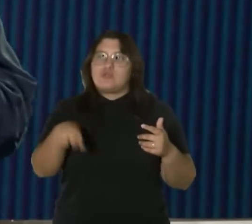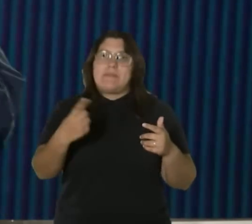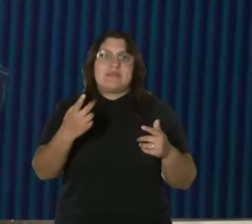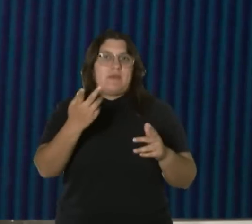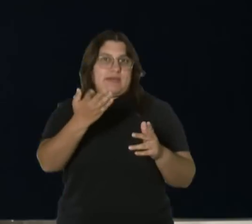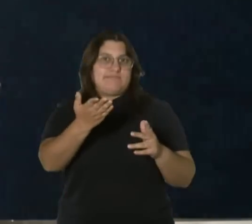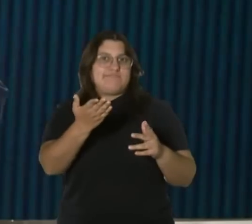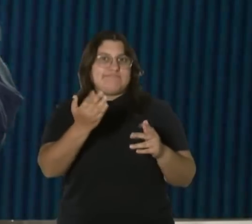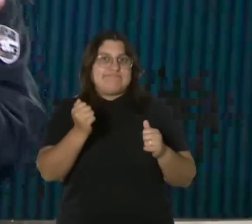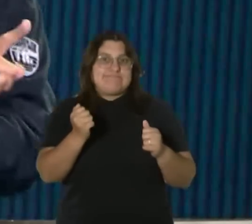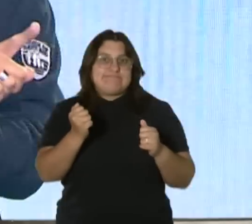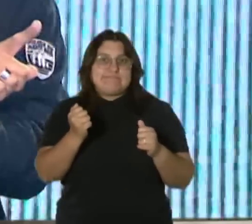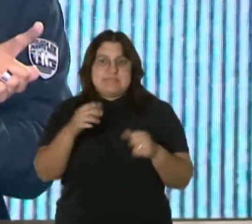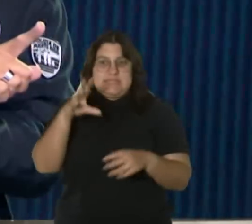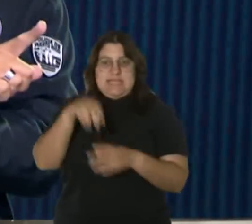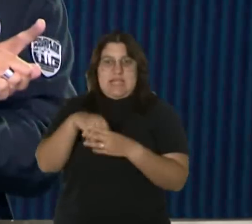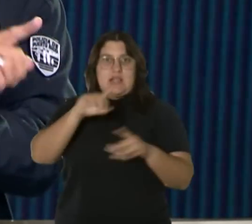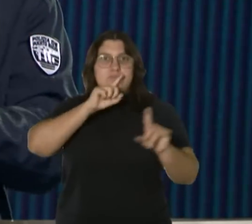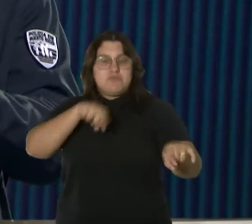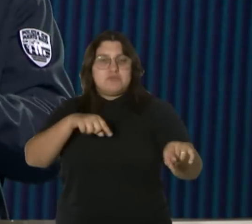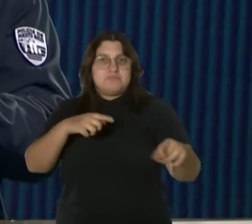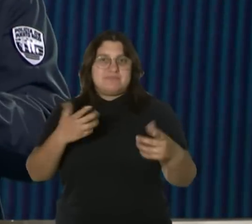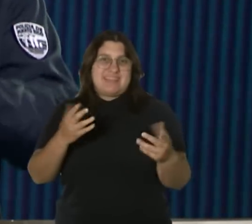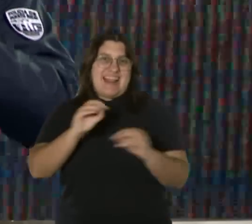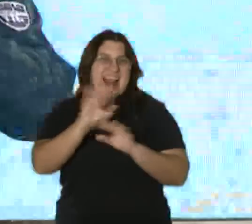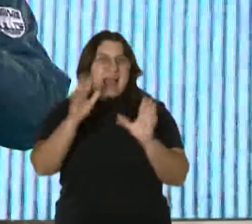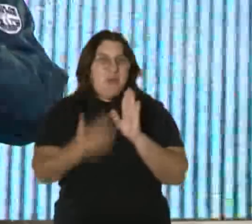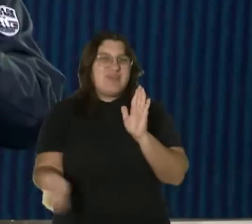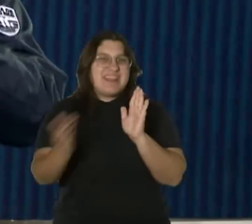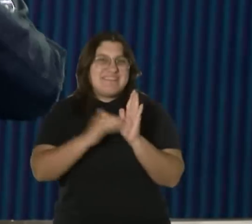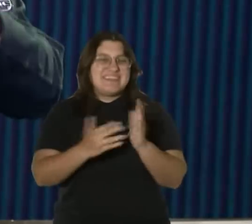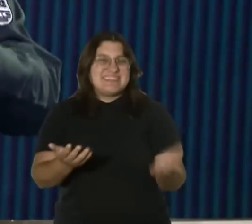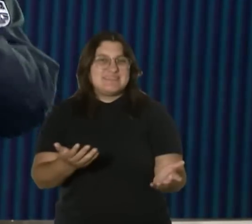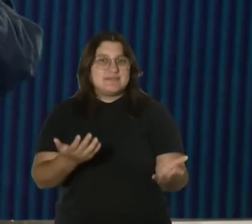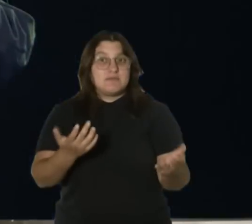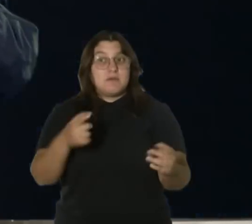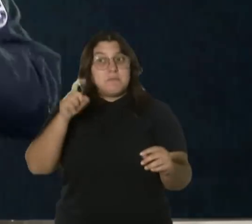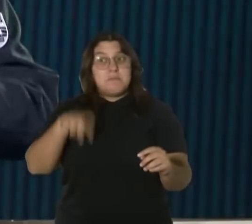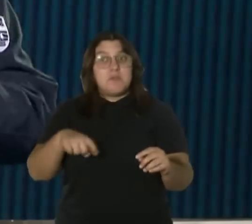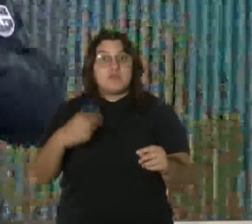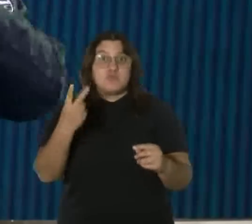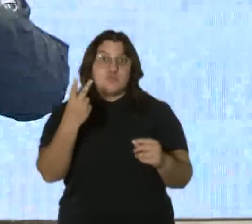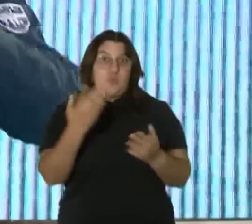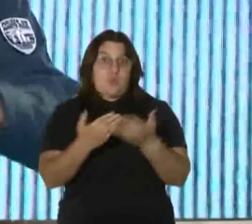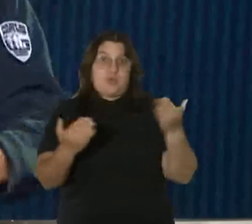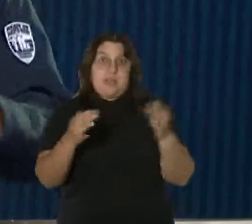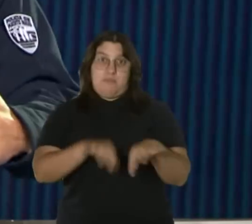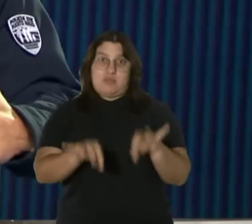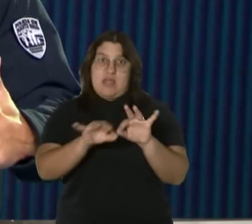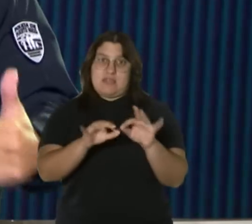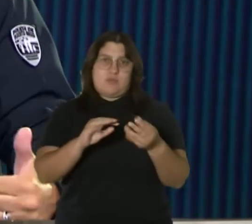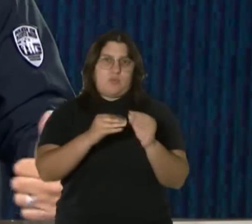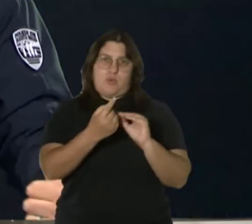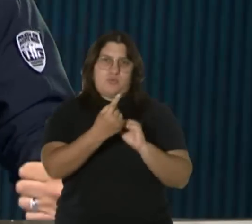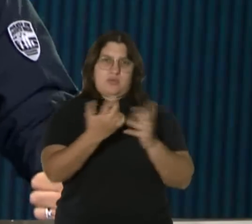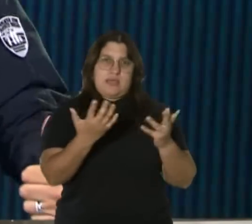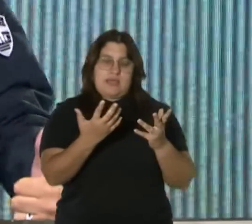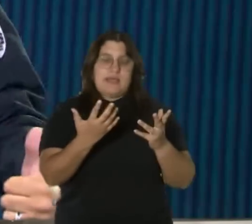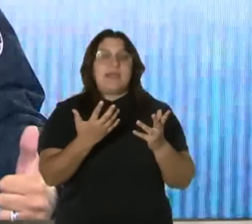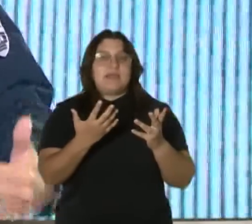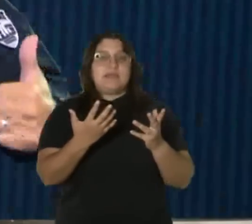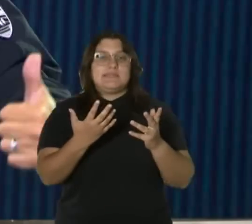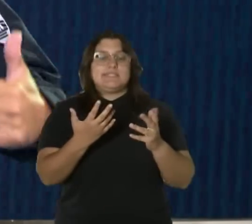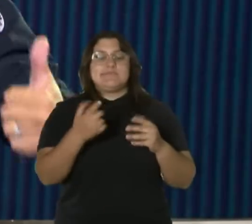va a ser objeto de registro sin esa orden verdad volvemos de nuevo tiene que haber dos cosas importantes número uno que la gente está allí